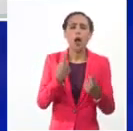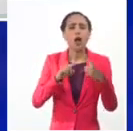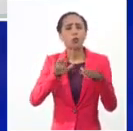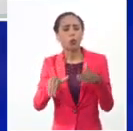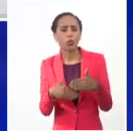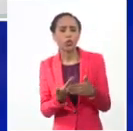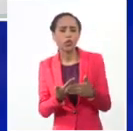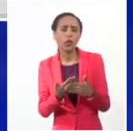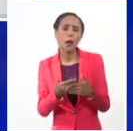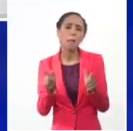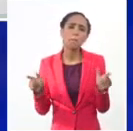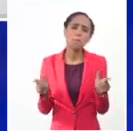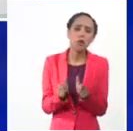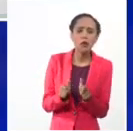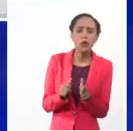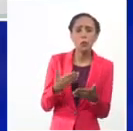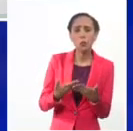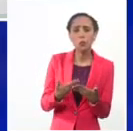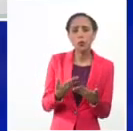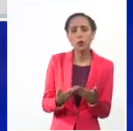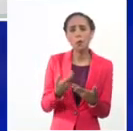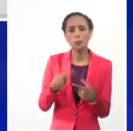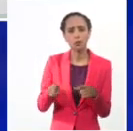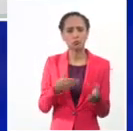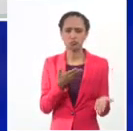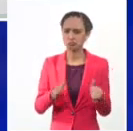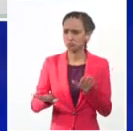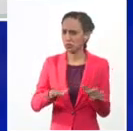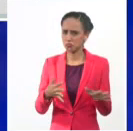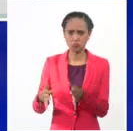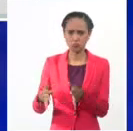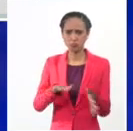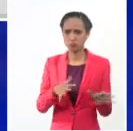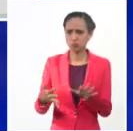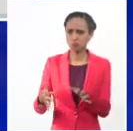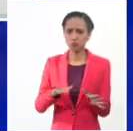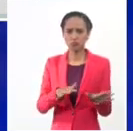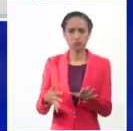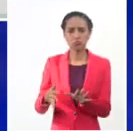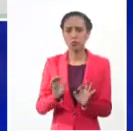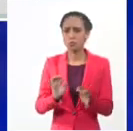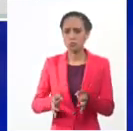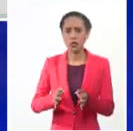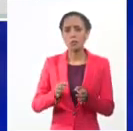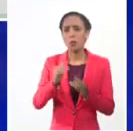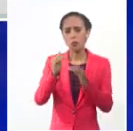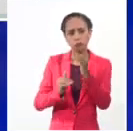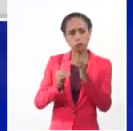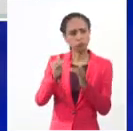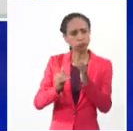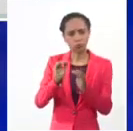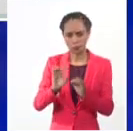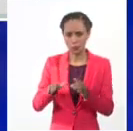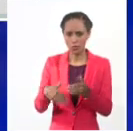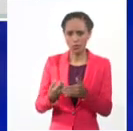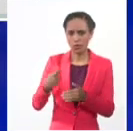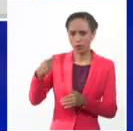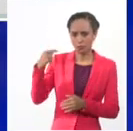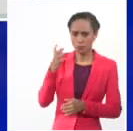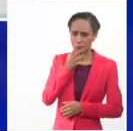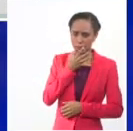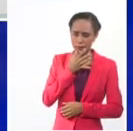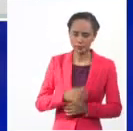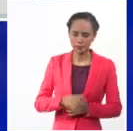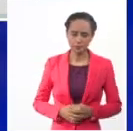disminuido, pero más o menos se mantiene en el mismo nivel de días anteriores. Y como también se